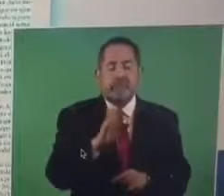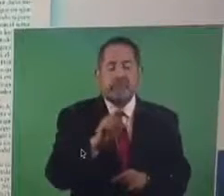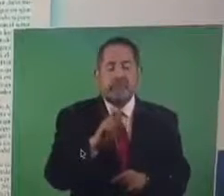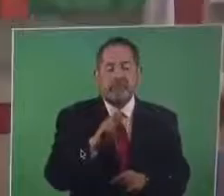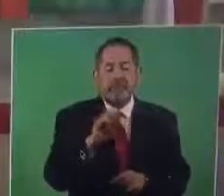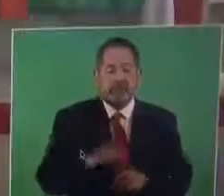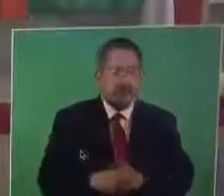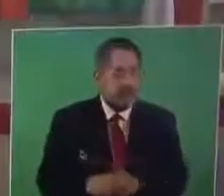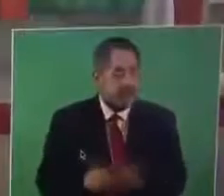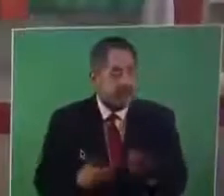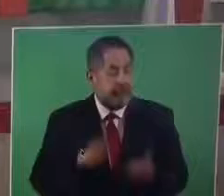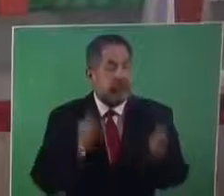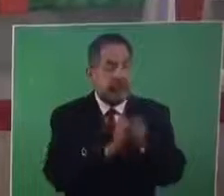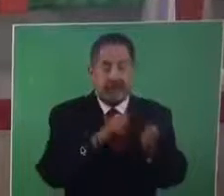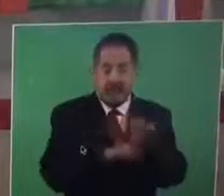Con Diego